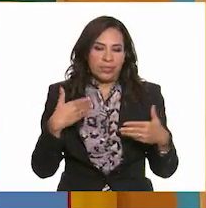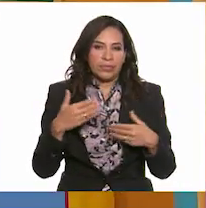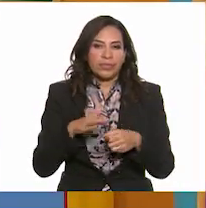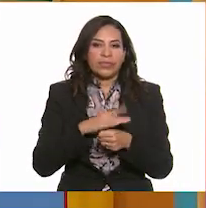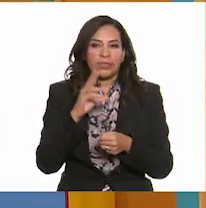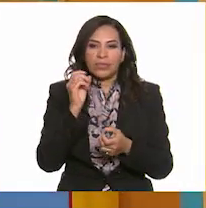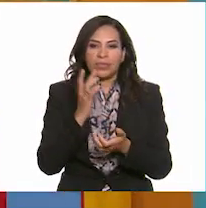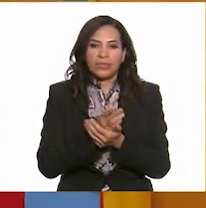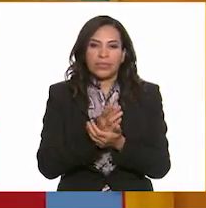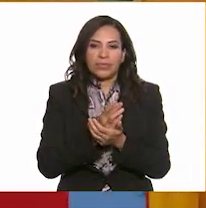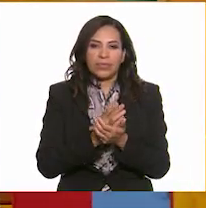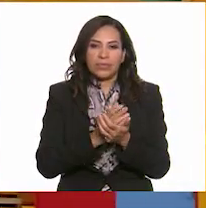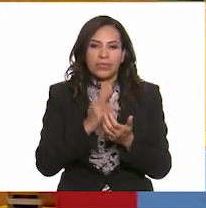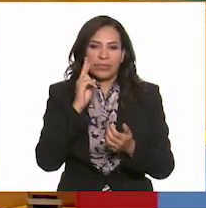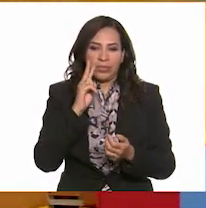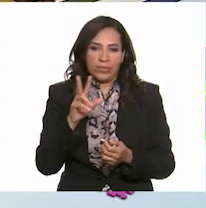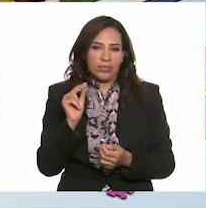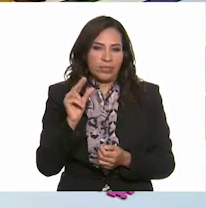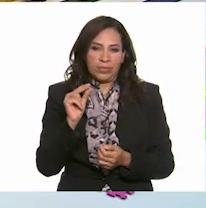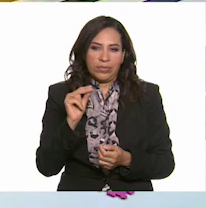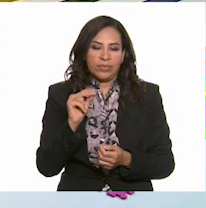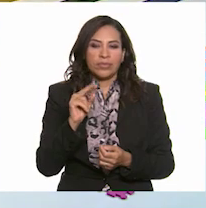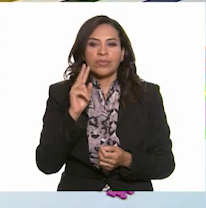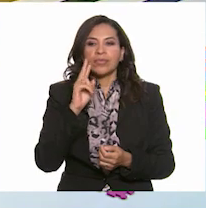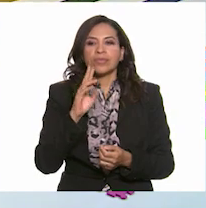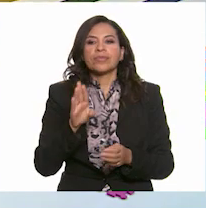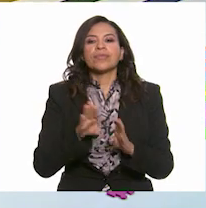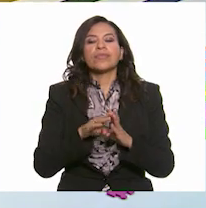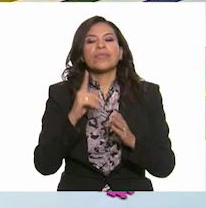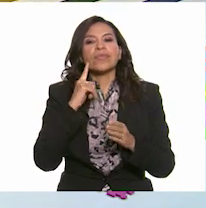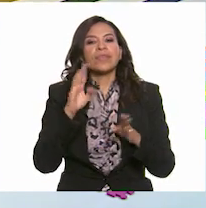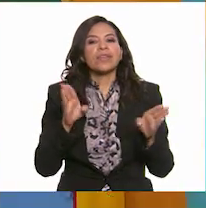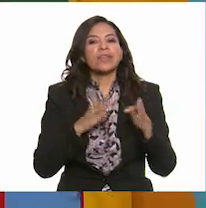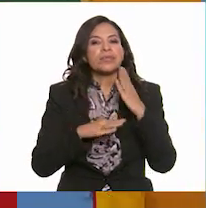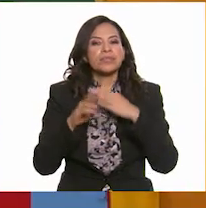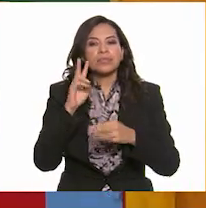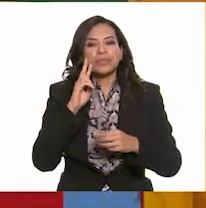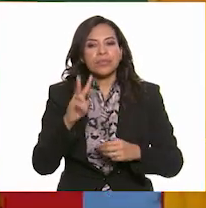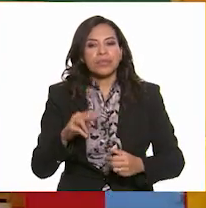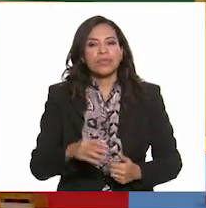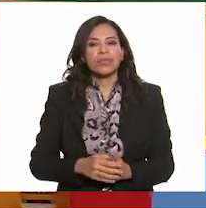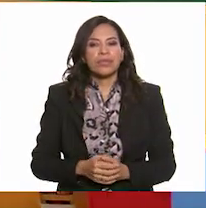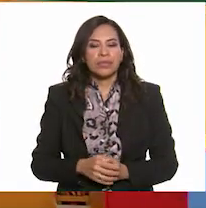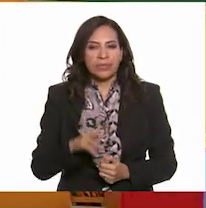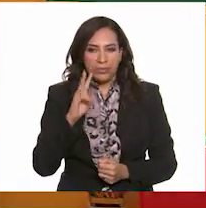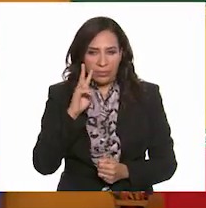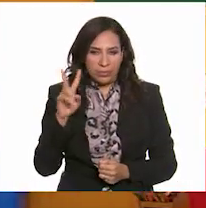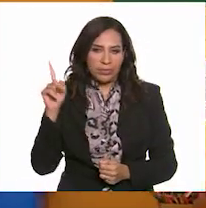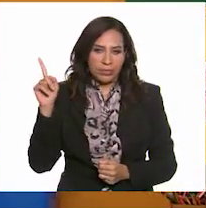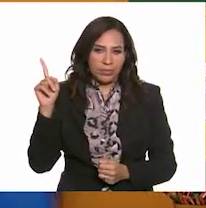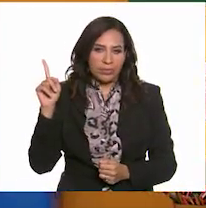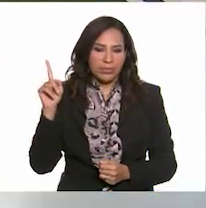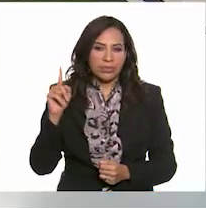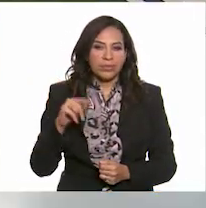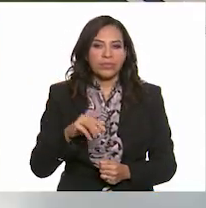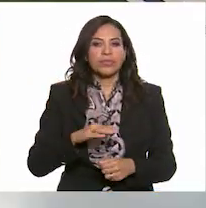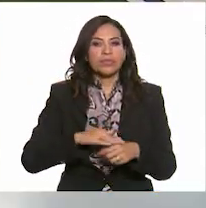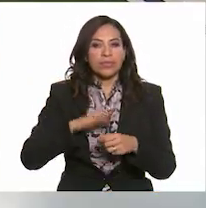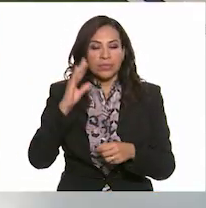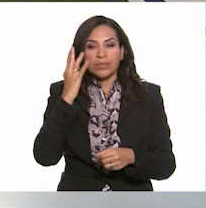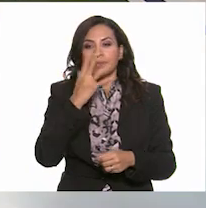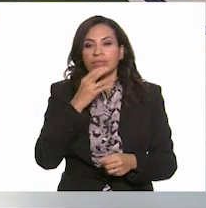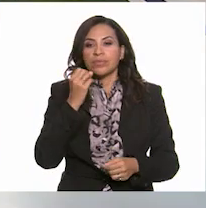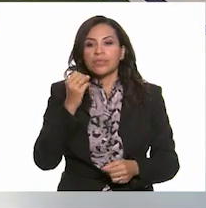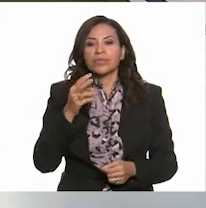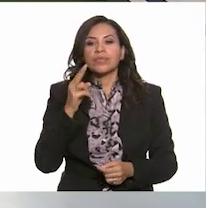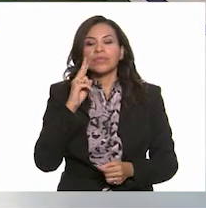Porque no nada más es así, Amo a To. No, hay que hacerlo con ritmo. Amo a To. Y si se quiere hacer todavía más